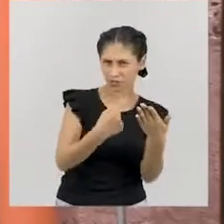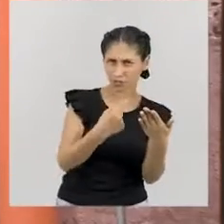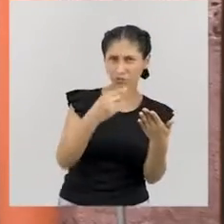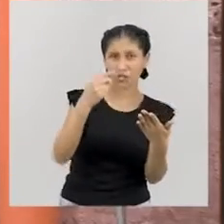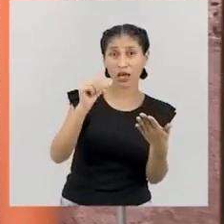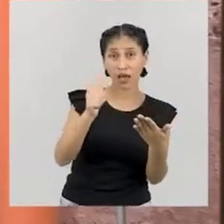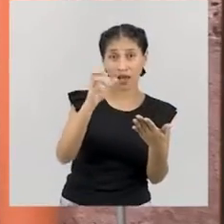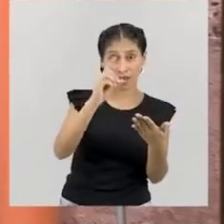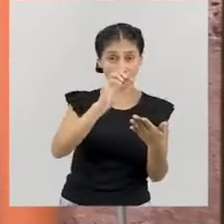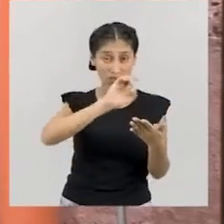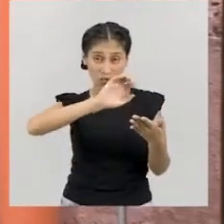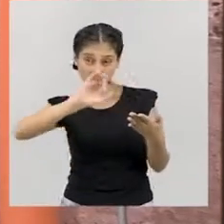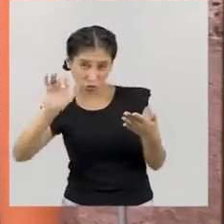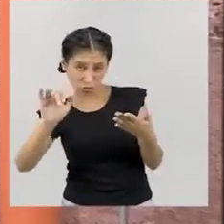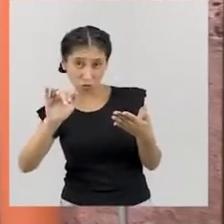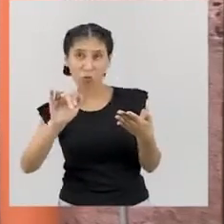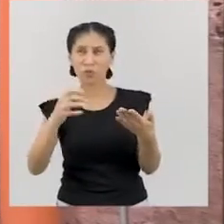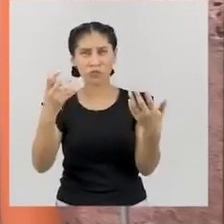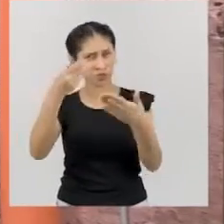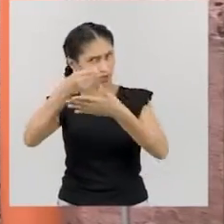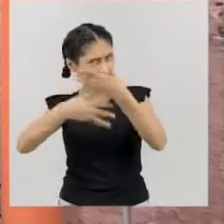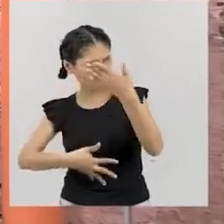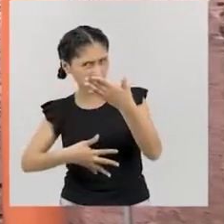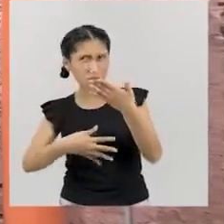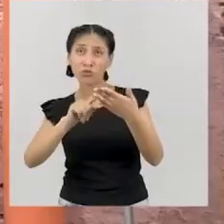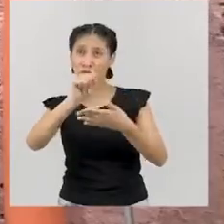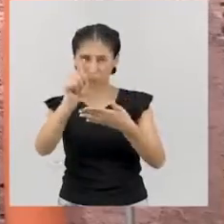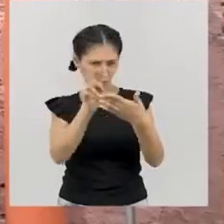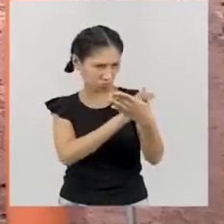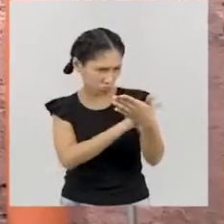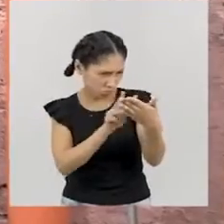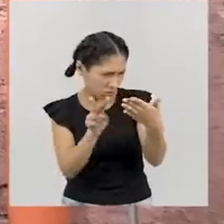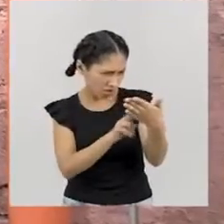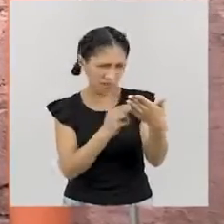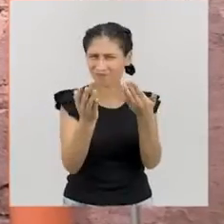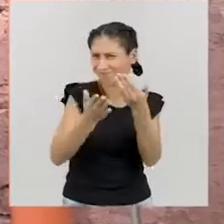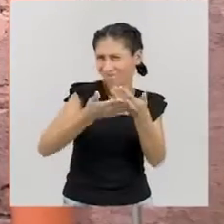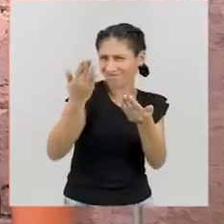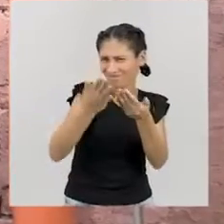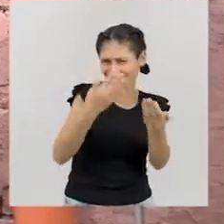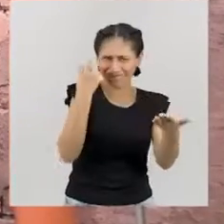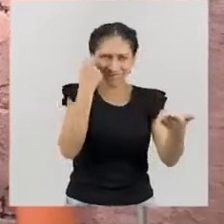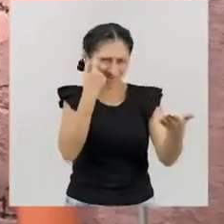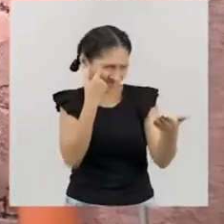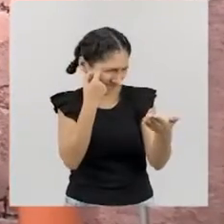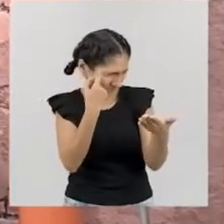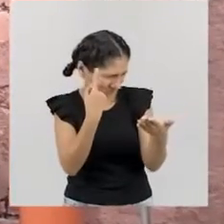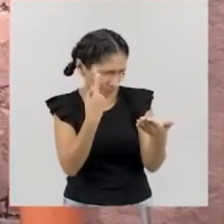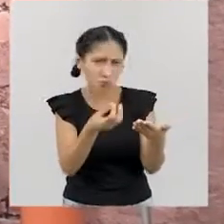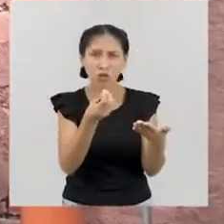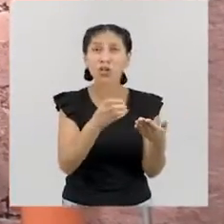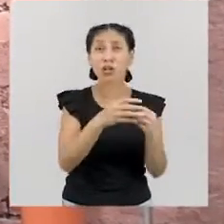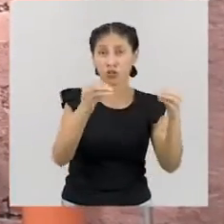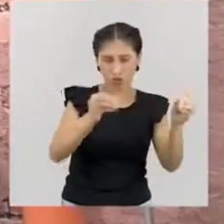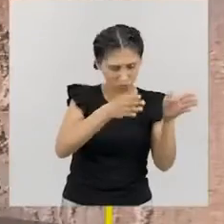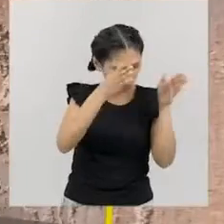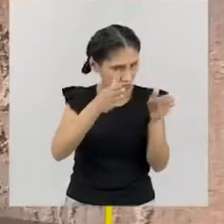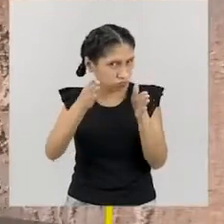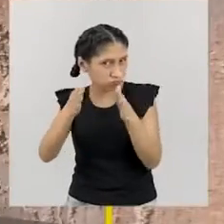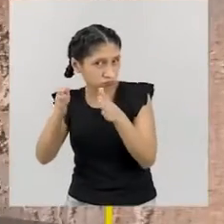texto, podemos decir que es fácil de entender, porque las palabras, oraciones y párrafos están escritos